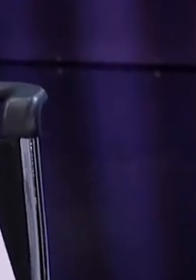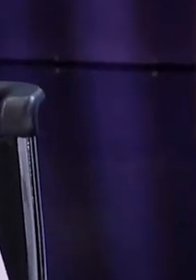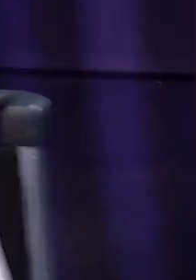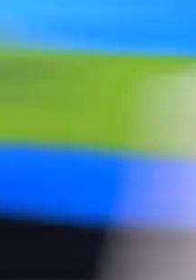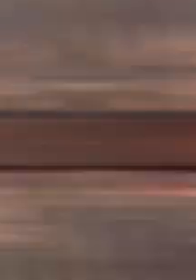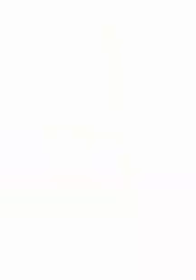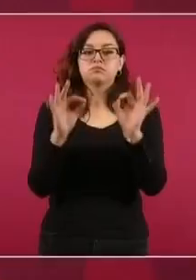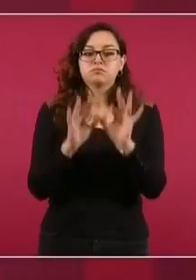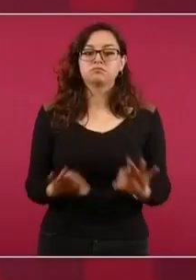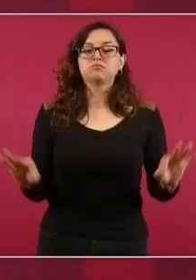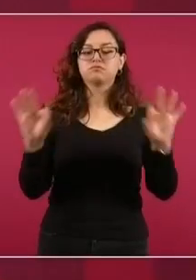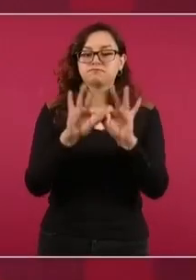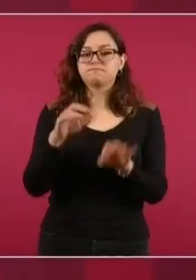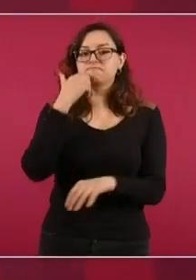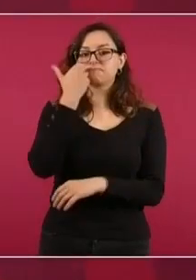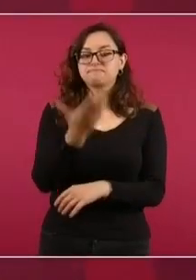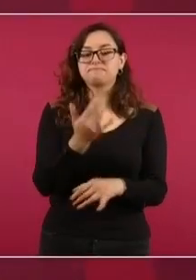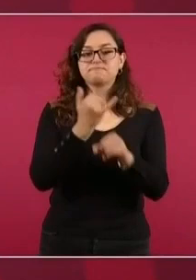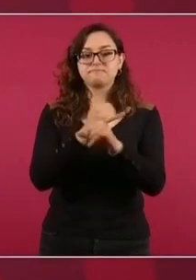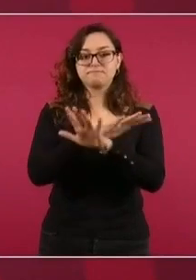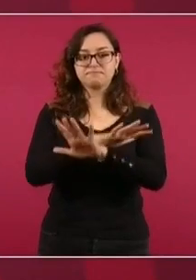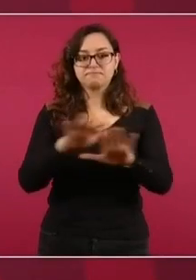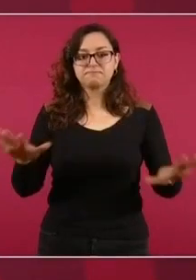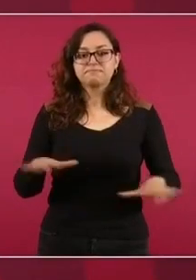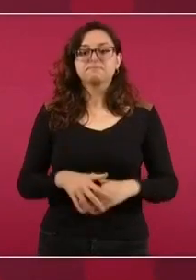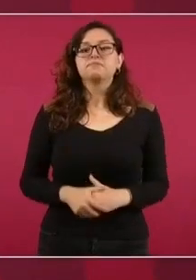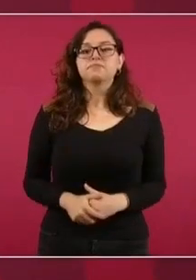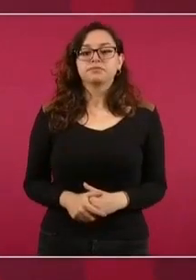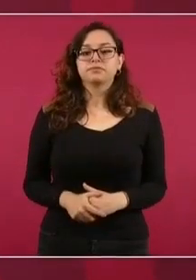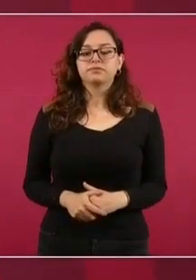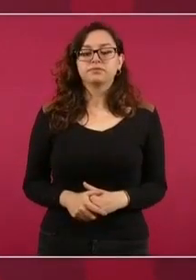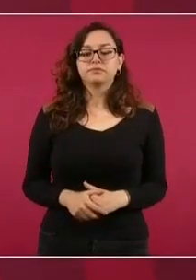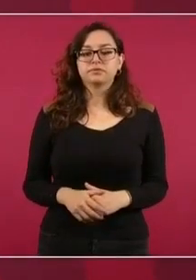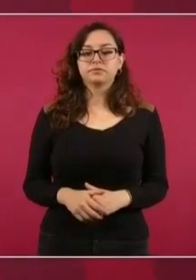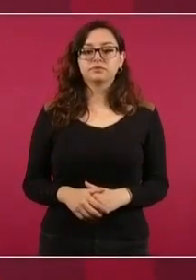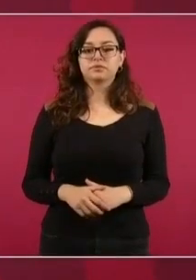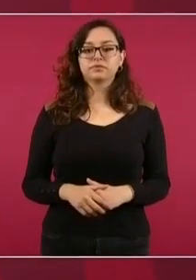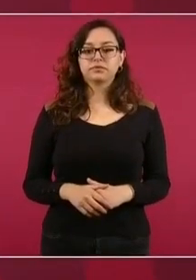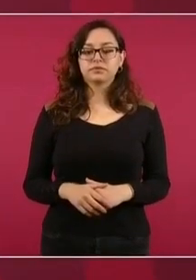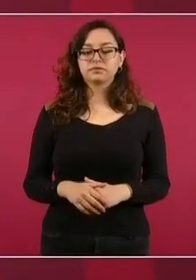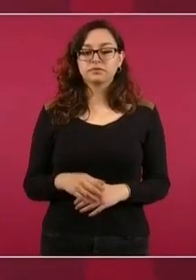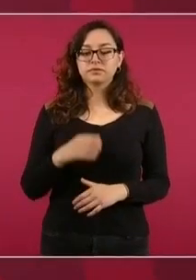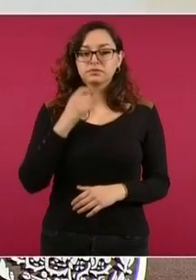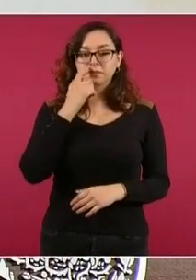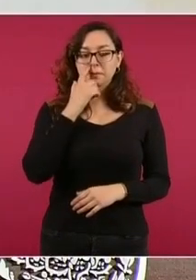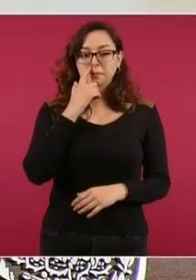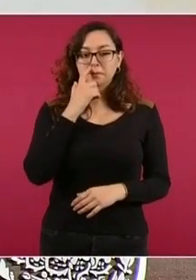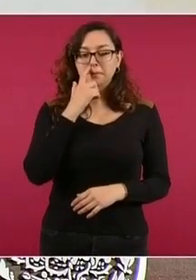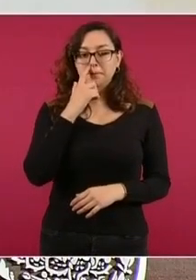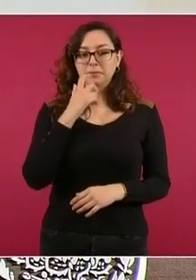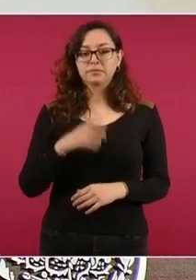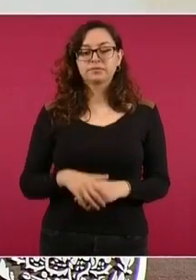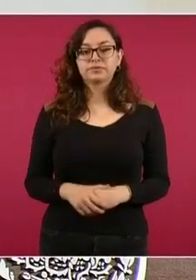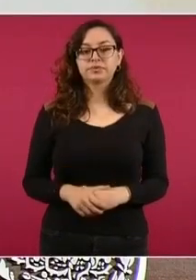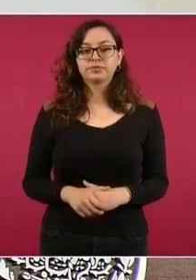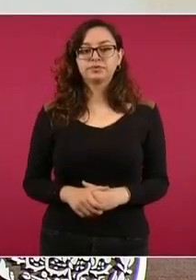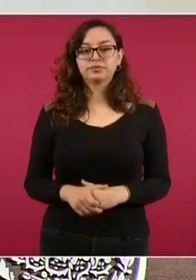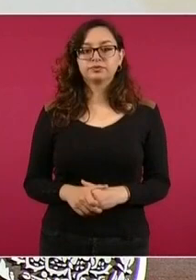Economía. Ya tomé la decisión de nombrar